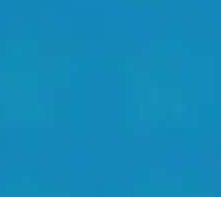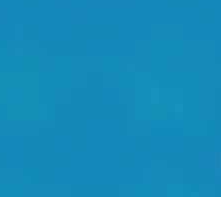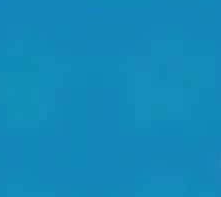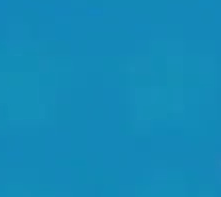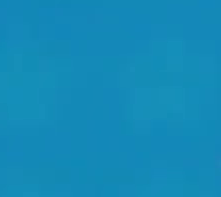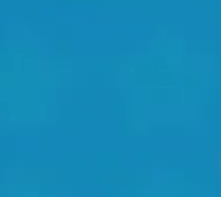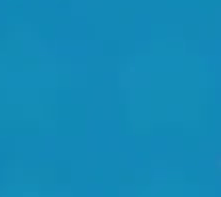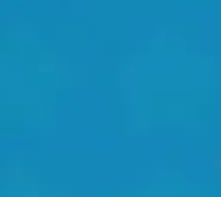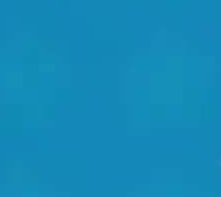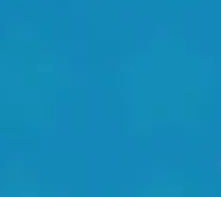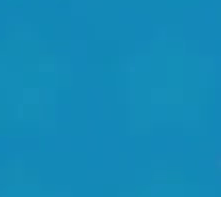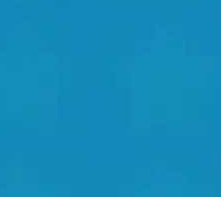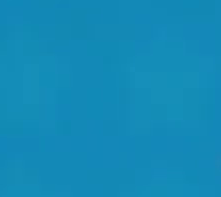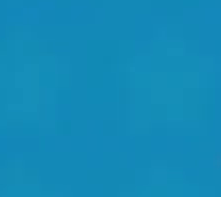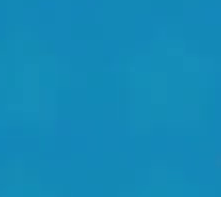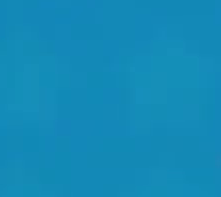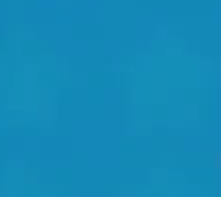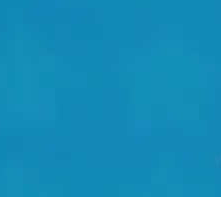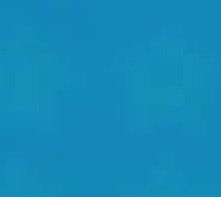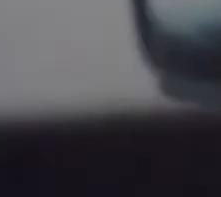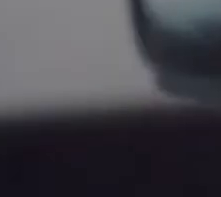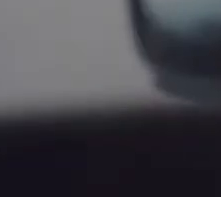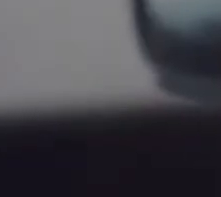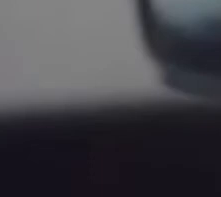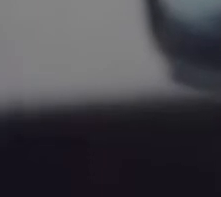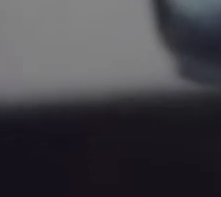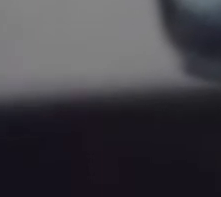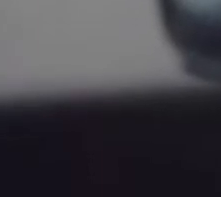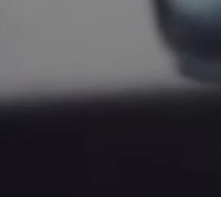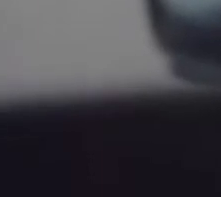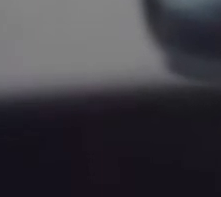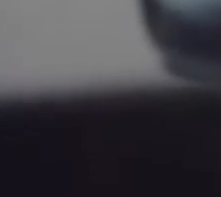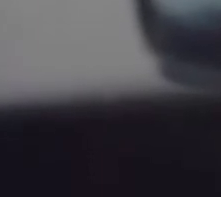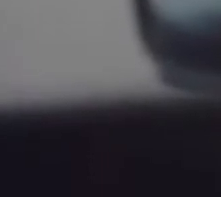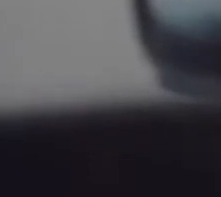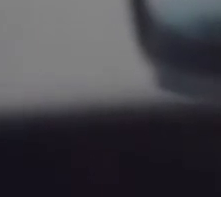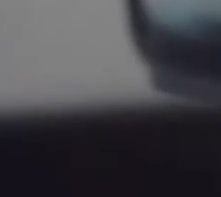gratis y una tablet en planes de 20 y 40 megas. Llama ya al